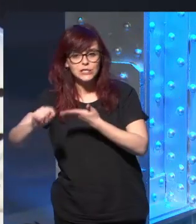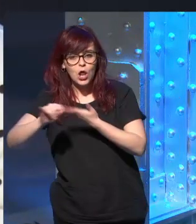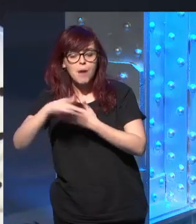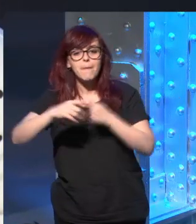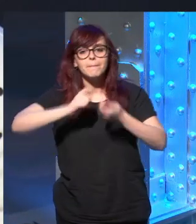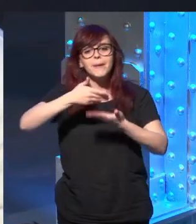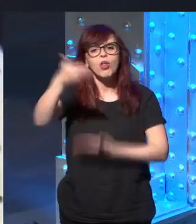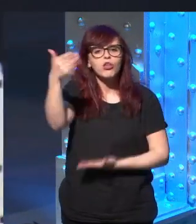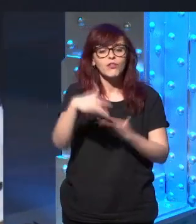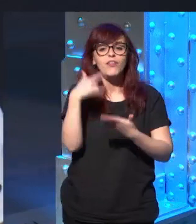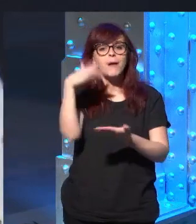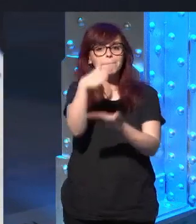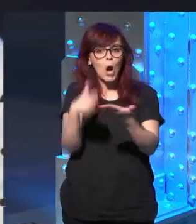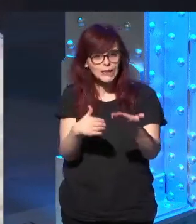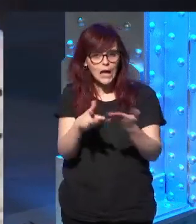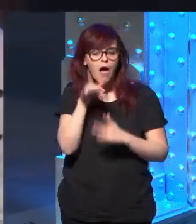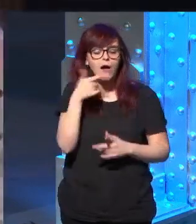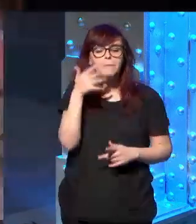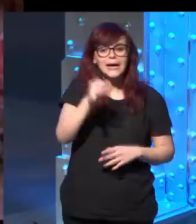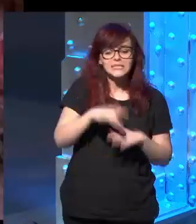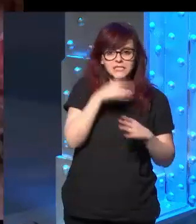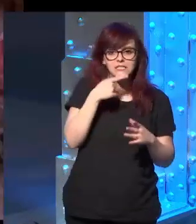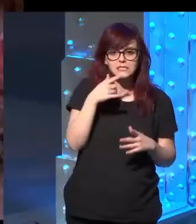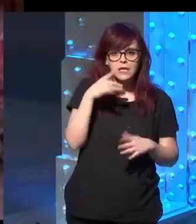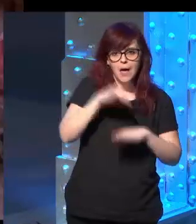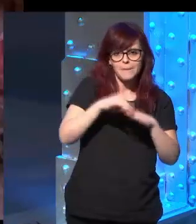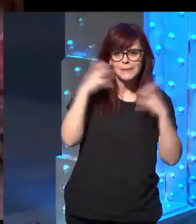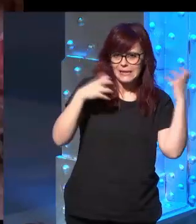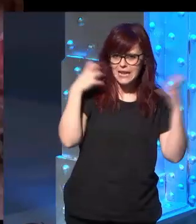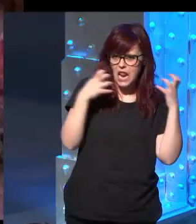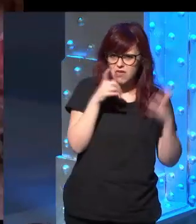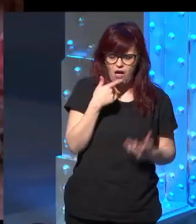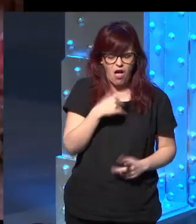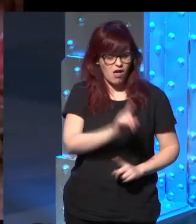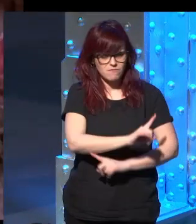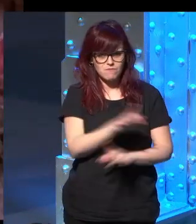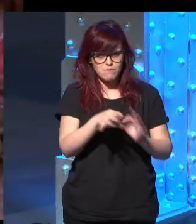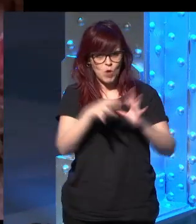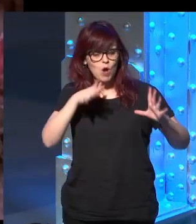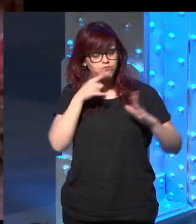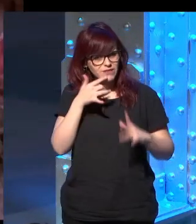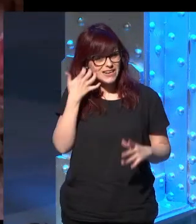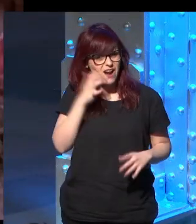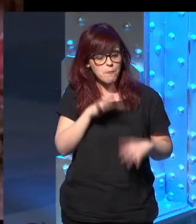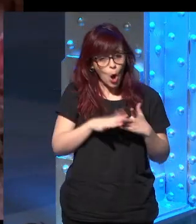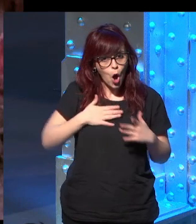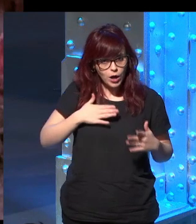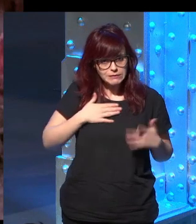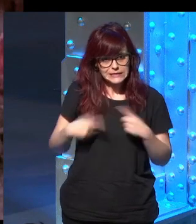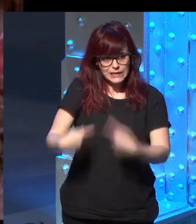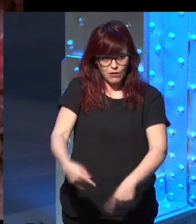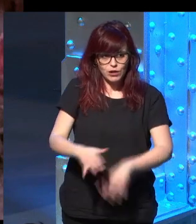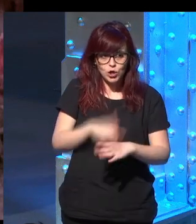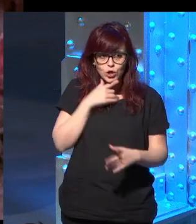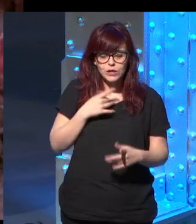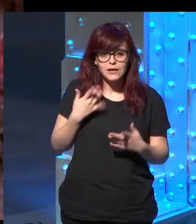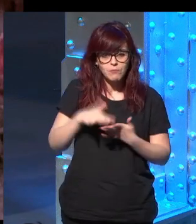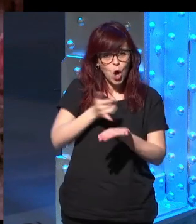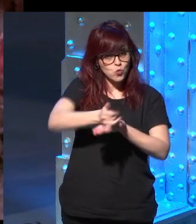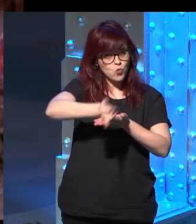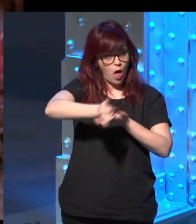periódicos como poeta y veterinaria, la coletilla al final me da un poco de rabia, porque mi día a día es trabajar en el